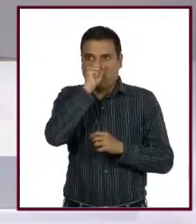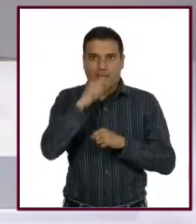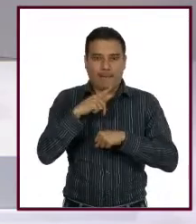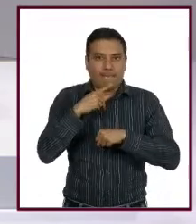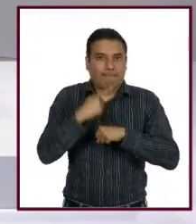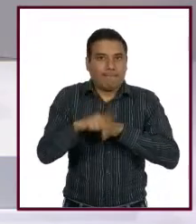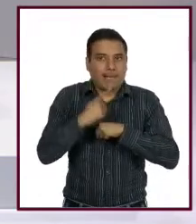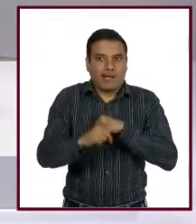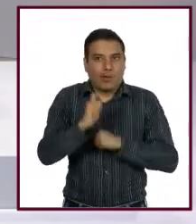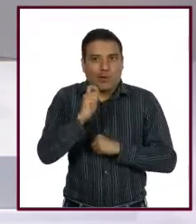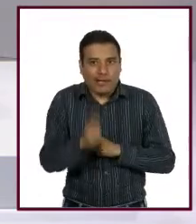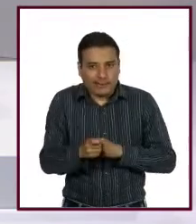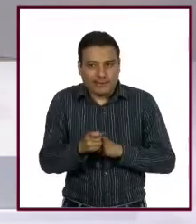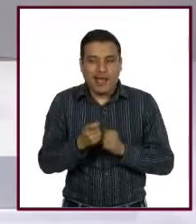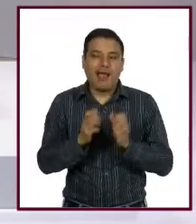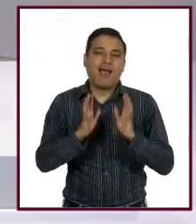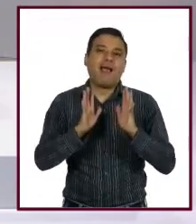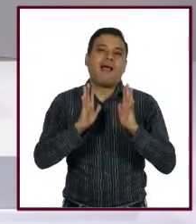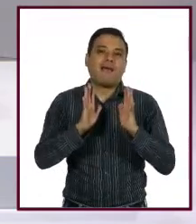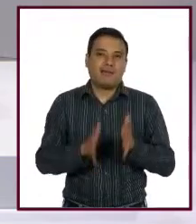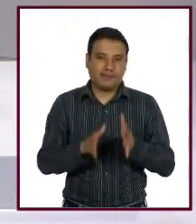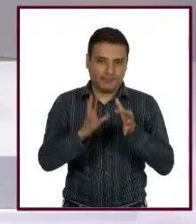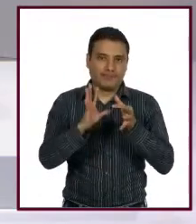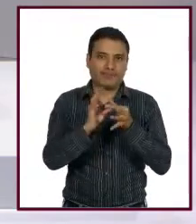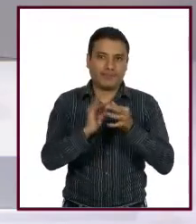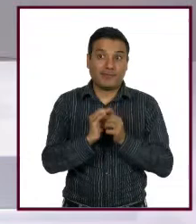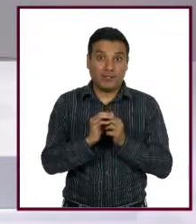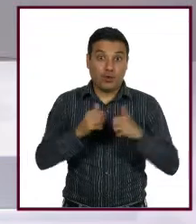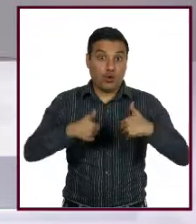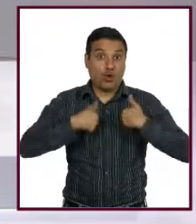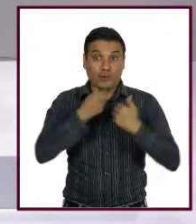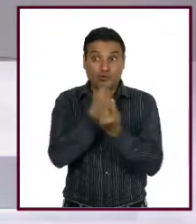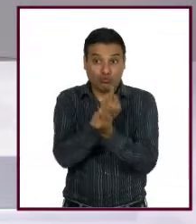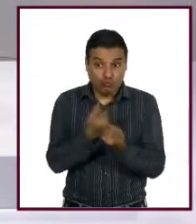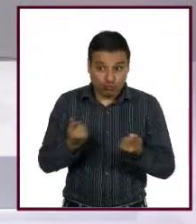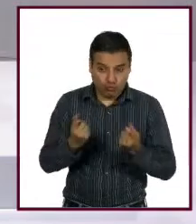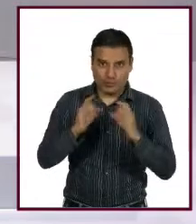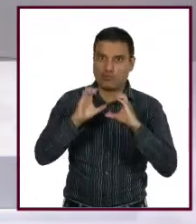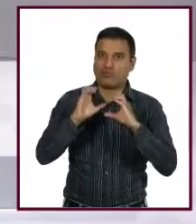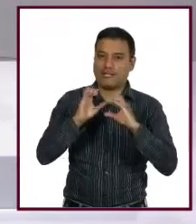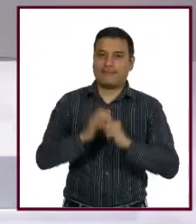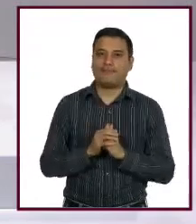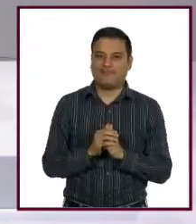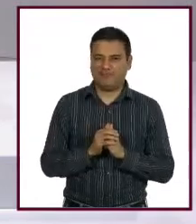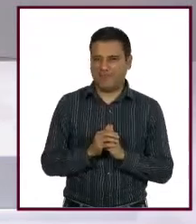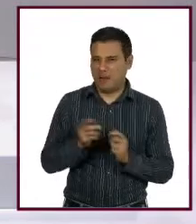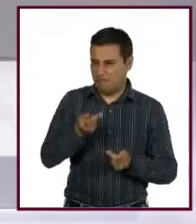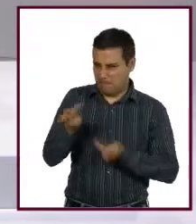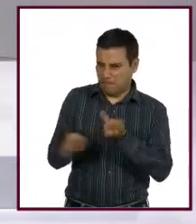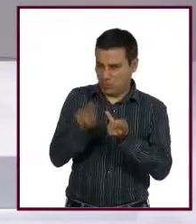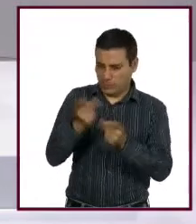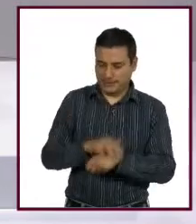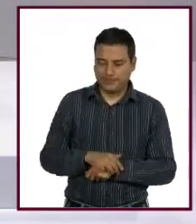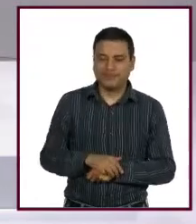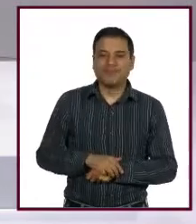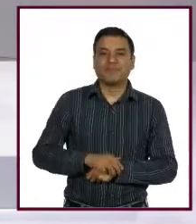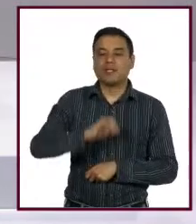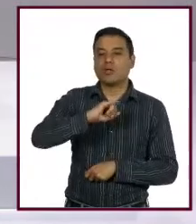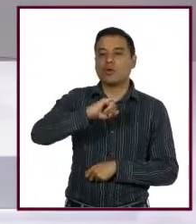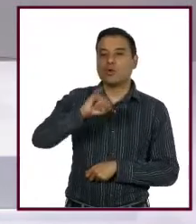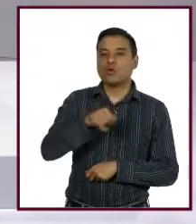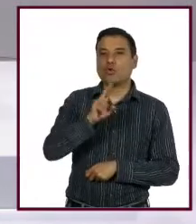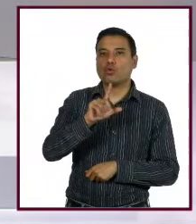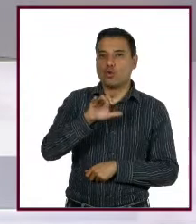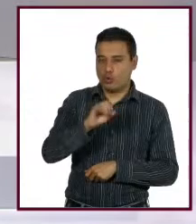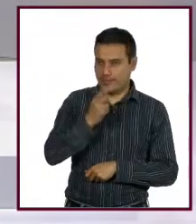de nuestras niñas, niños y adolescentes está en juego. Julio César Vázquez, vamos a comenzar con las preguntas para este segmento. Julio César Vázquez,